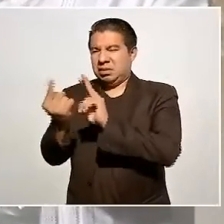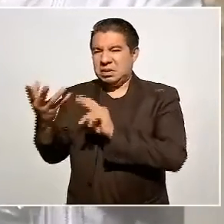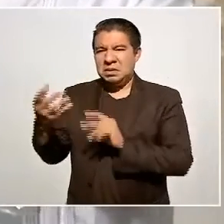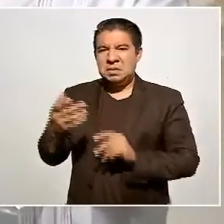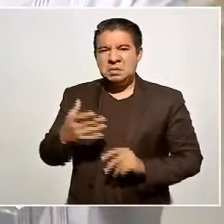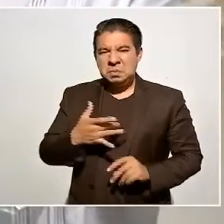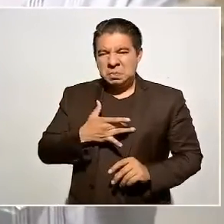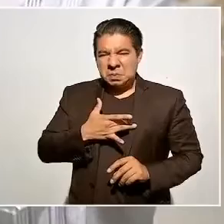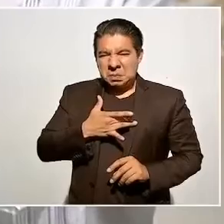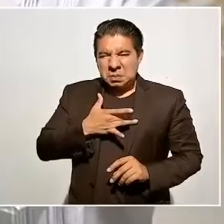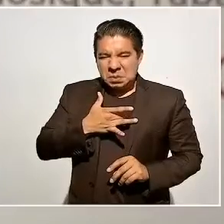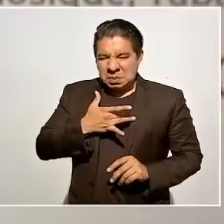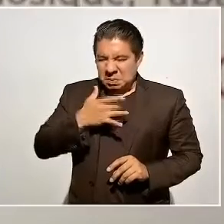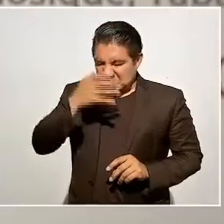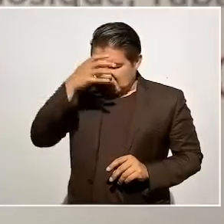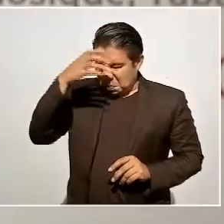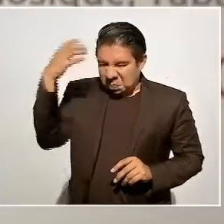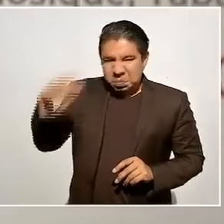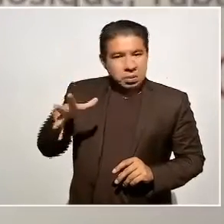siniestro.